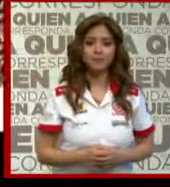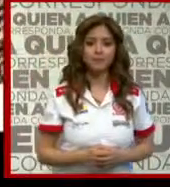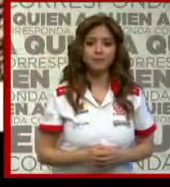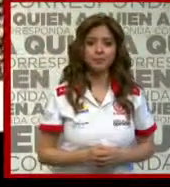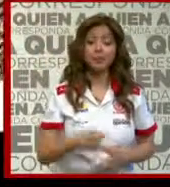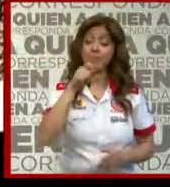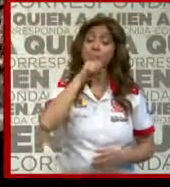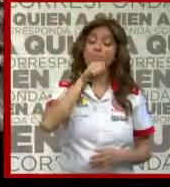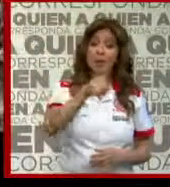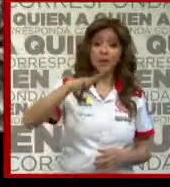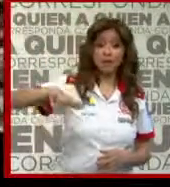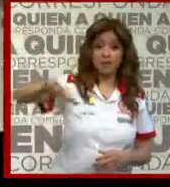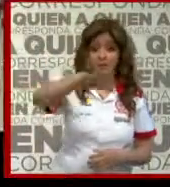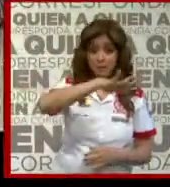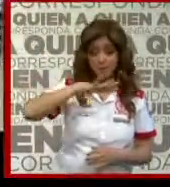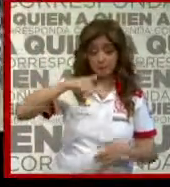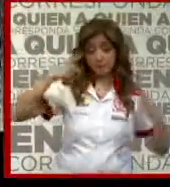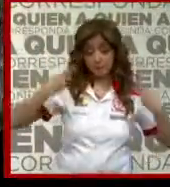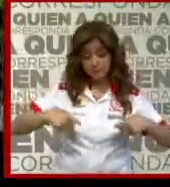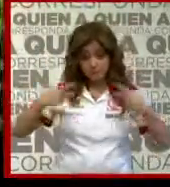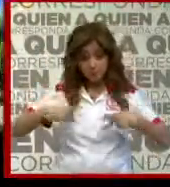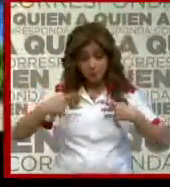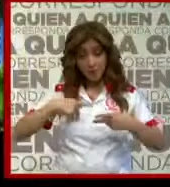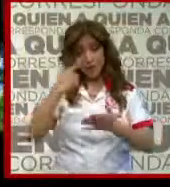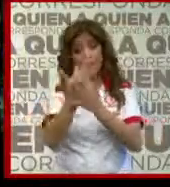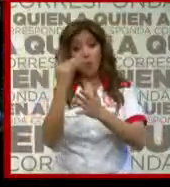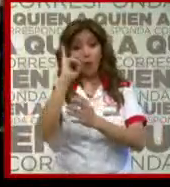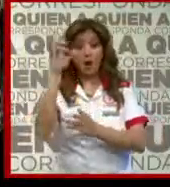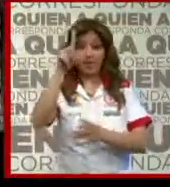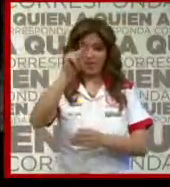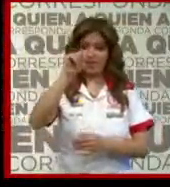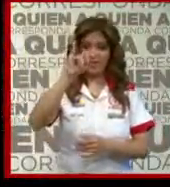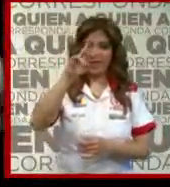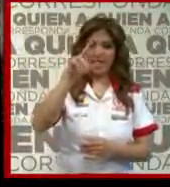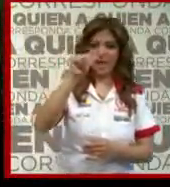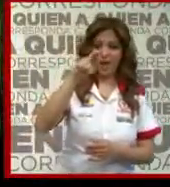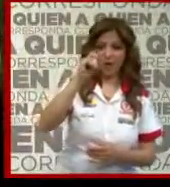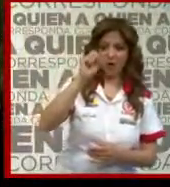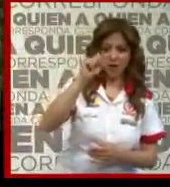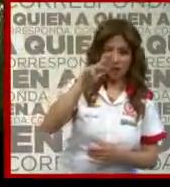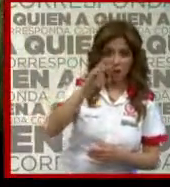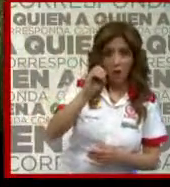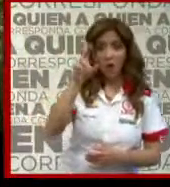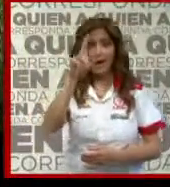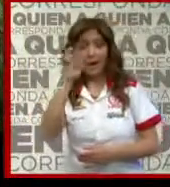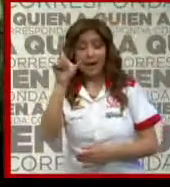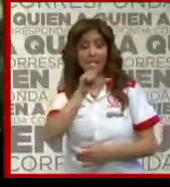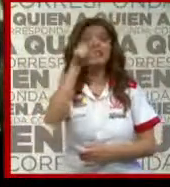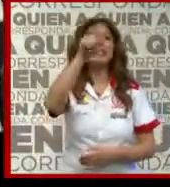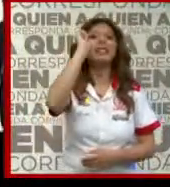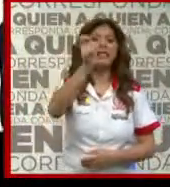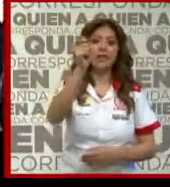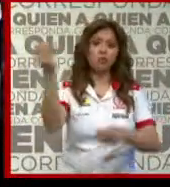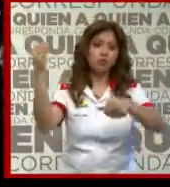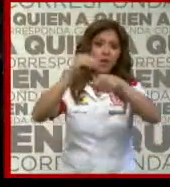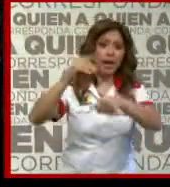también los temibles y feroces carnívoros como el Tiranosaurio Rex, llamado también el rey de los dinosaurios.